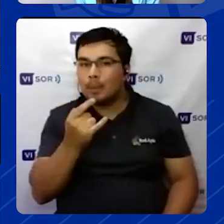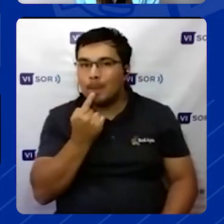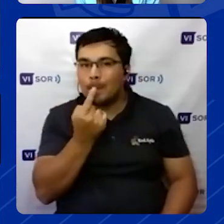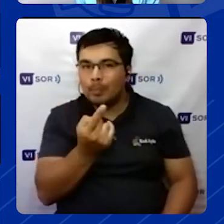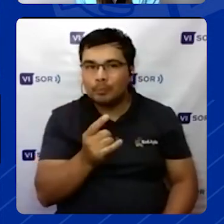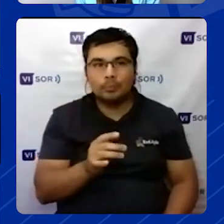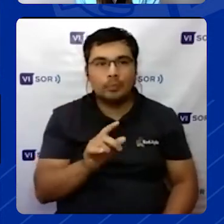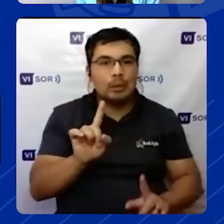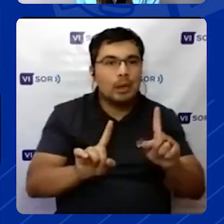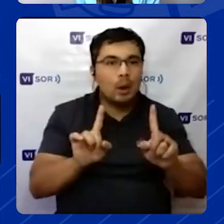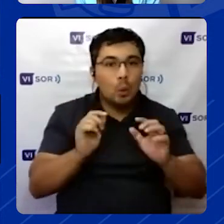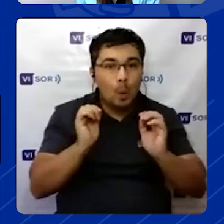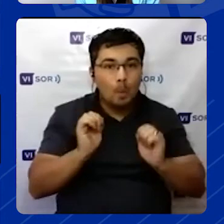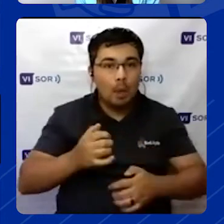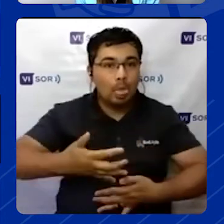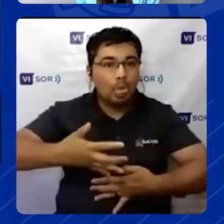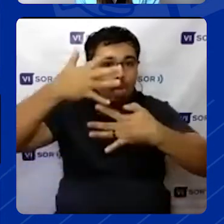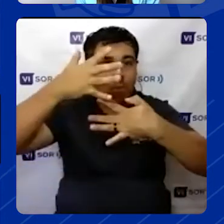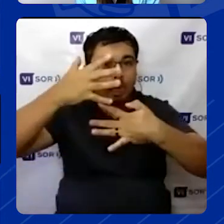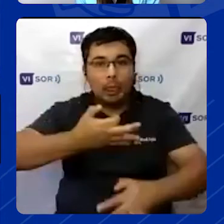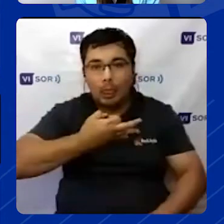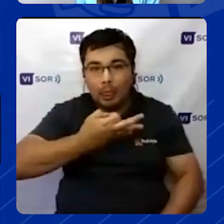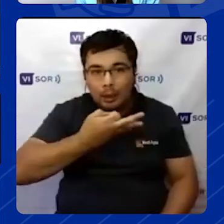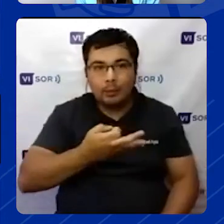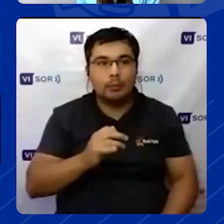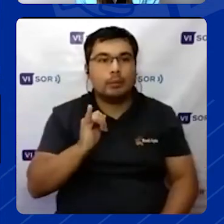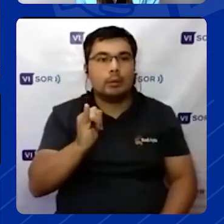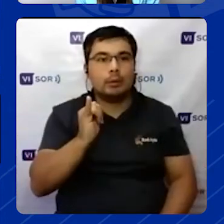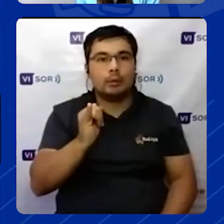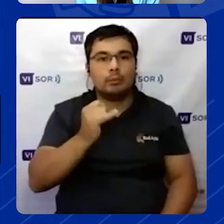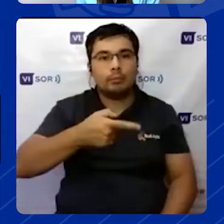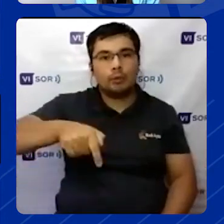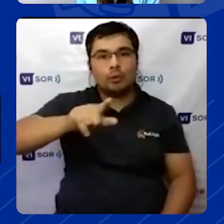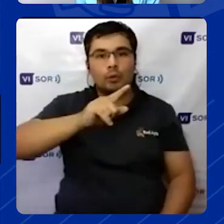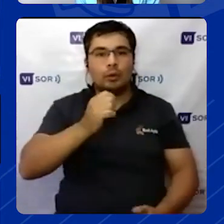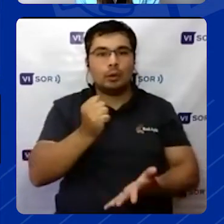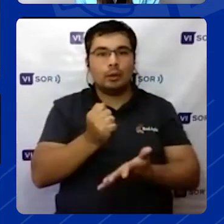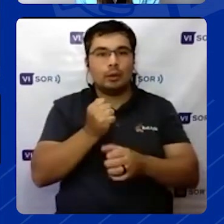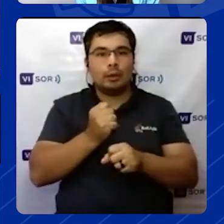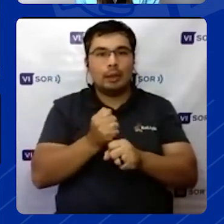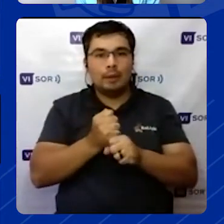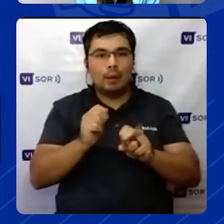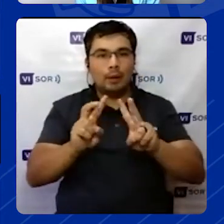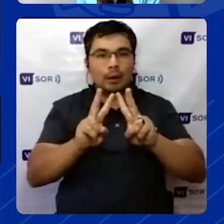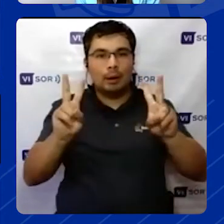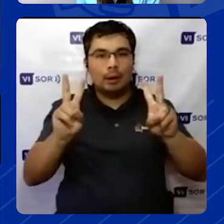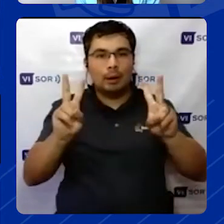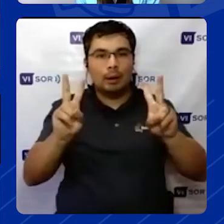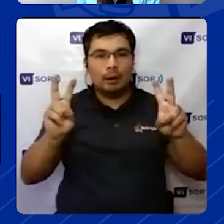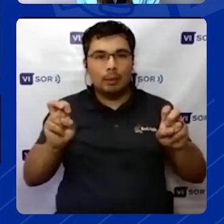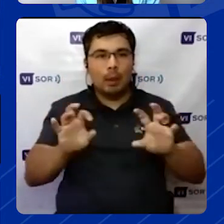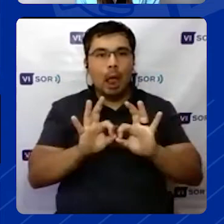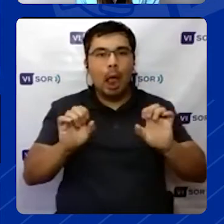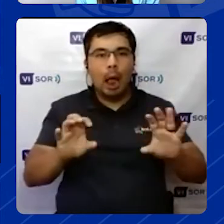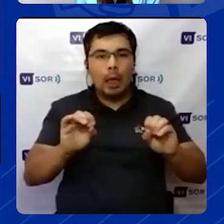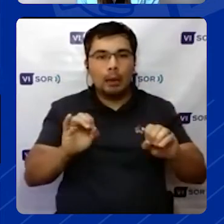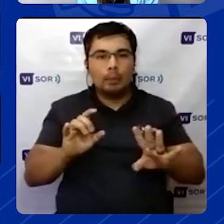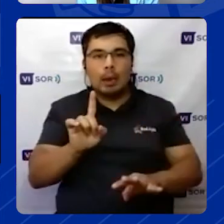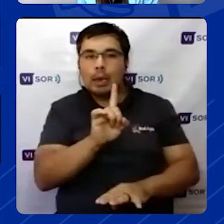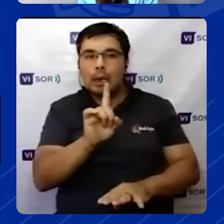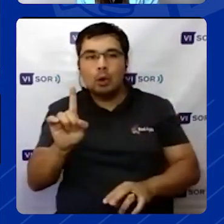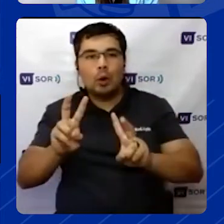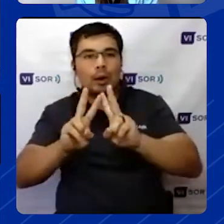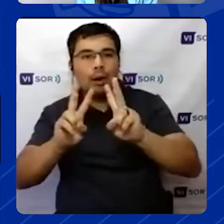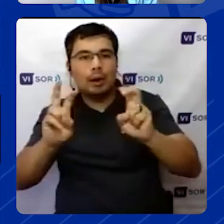confirmar por el chat, porque claro, uno siempre trabaja en la parte como más académica de las actividades y no tanto en la parte financiera,